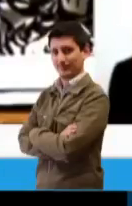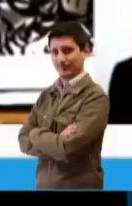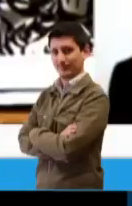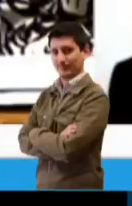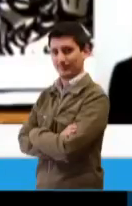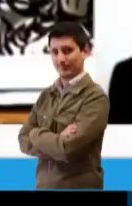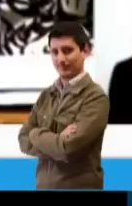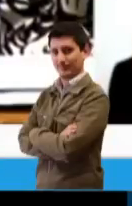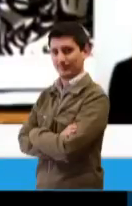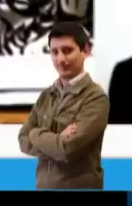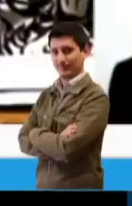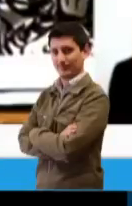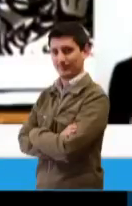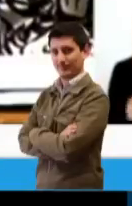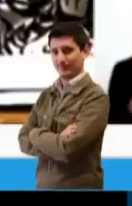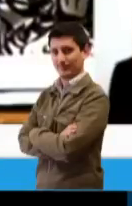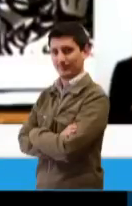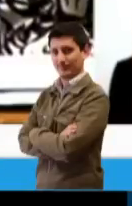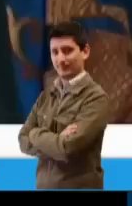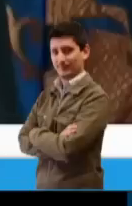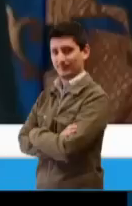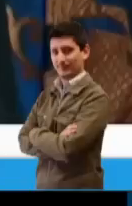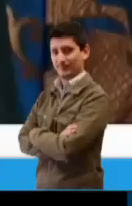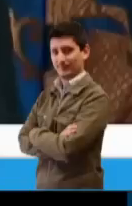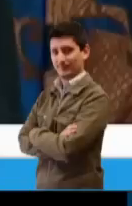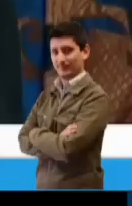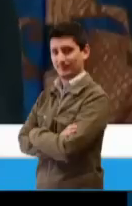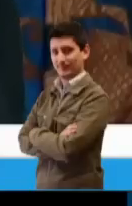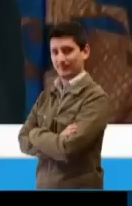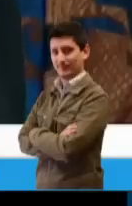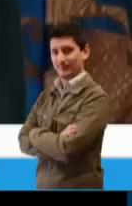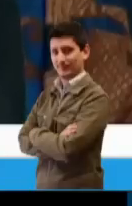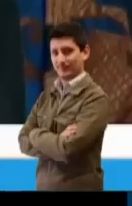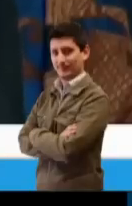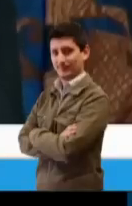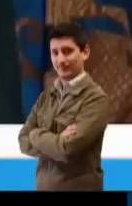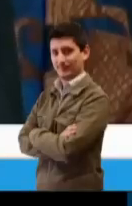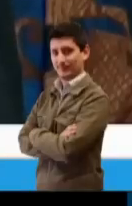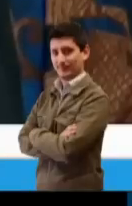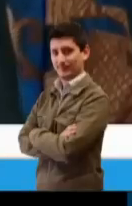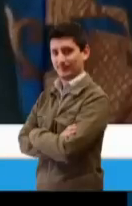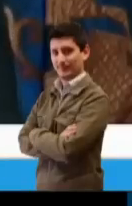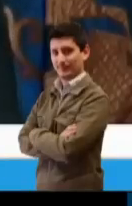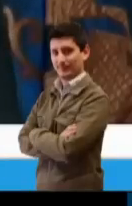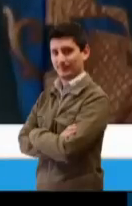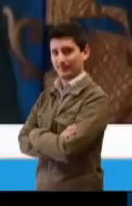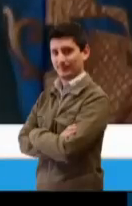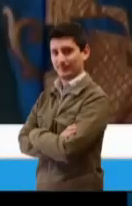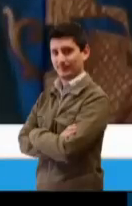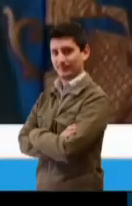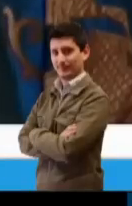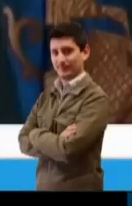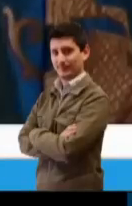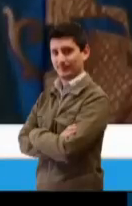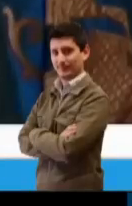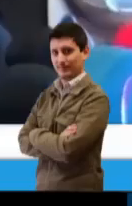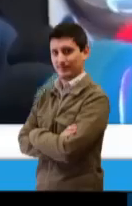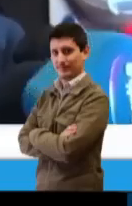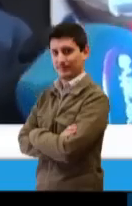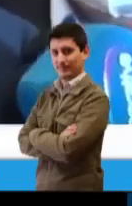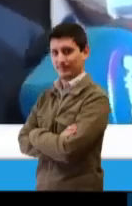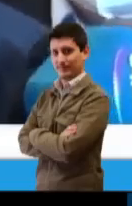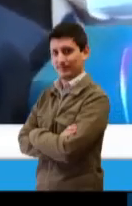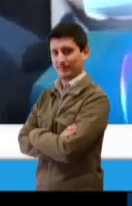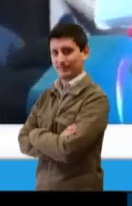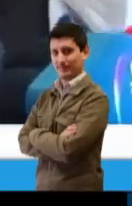seguido, en una sesión extraordinaria el jueves 15 de diciembre, será el turno del ministro de Desarrollo Social, Giorgio Jackson, y en particular de la subsecretaria de